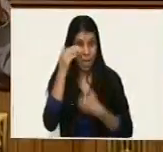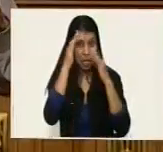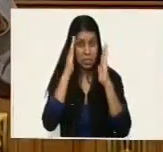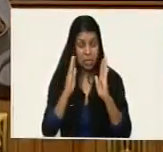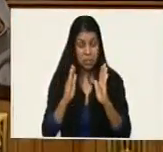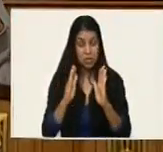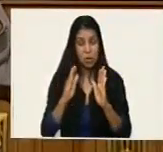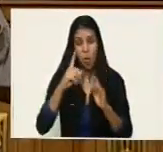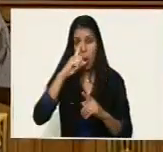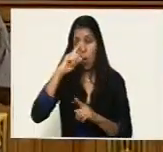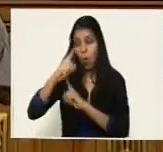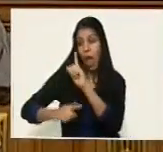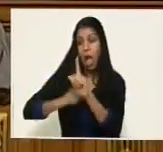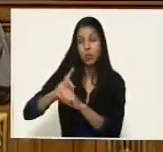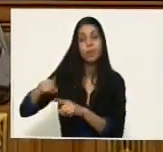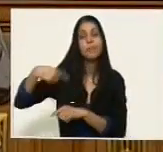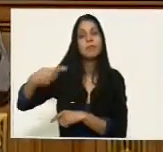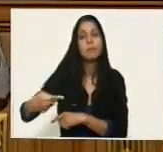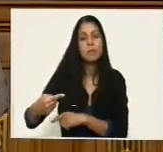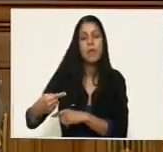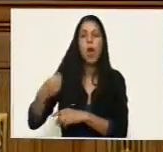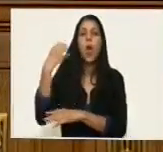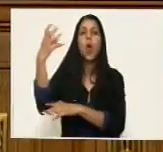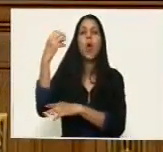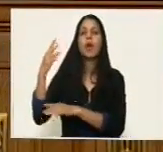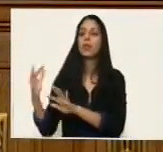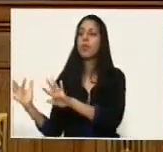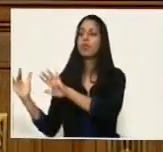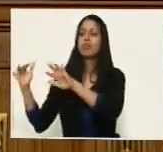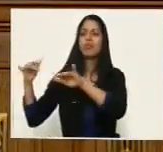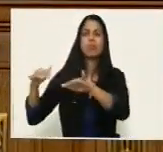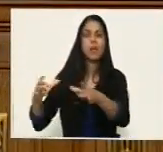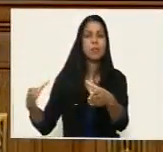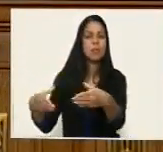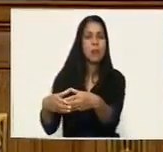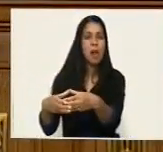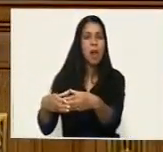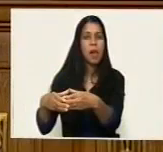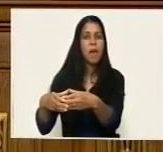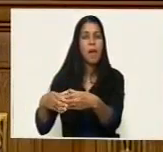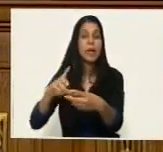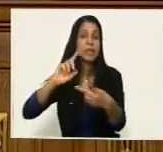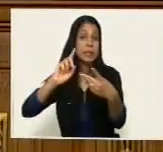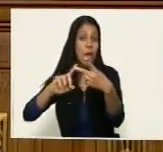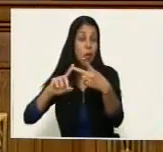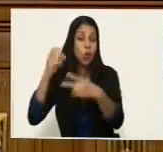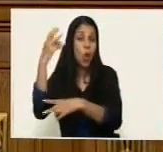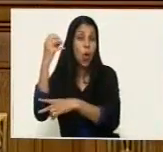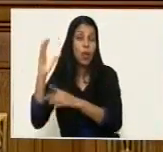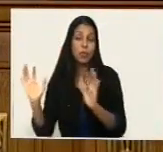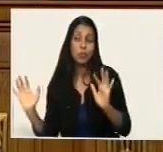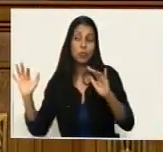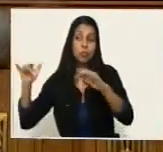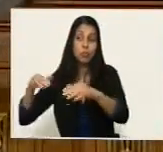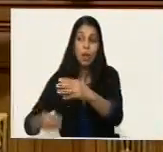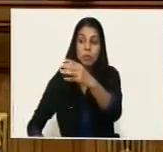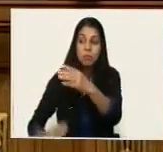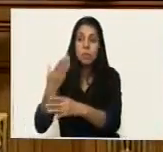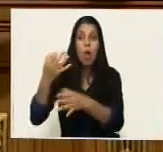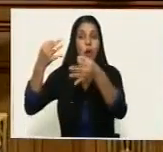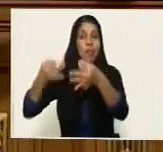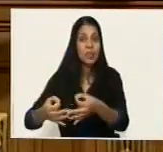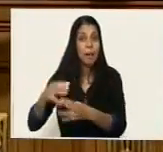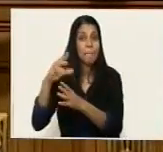después se realizó el Congreso de Angostura, que fue el segundo Congreso Constituyente de Venezuela. El primero fue en